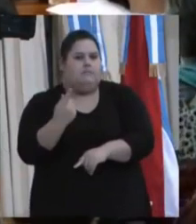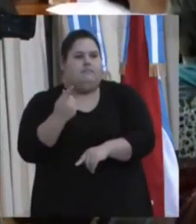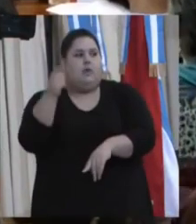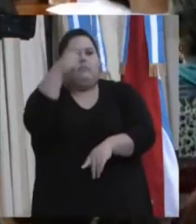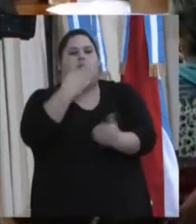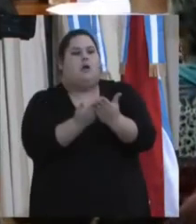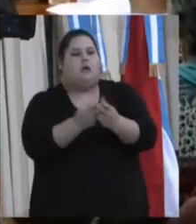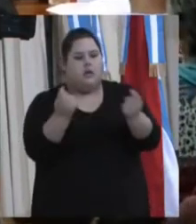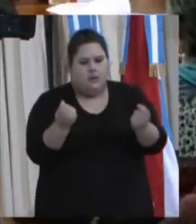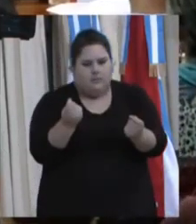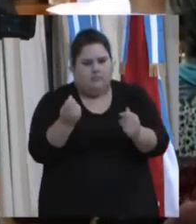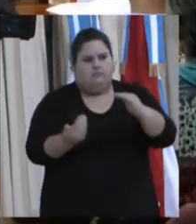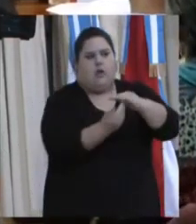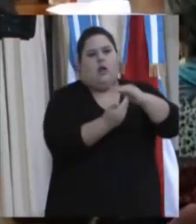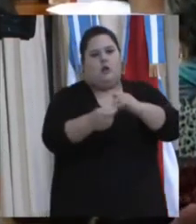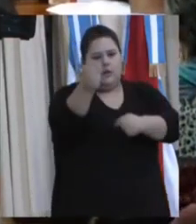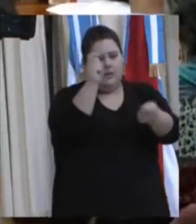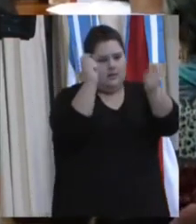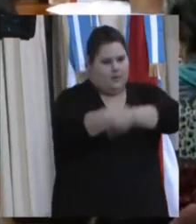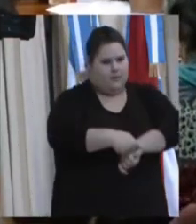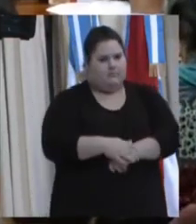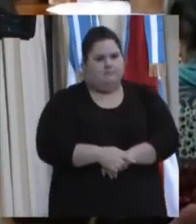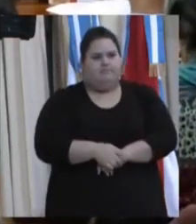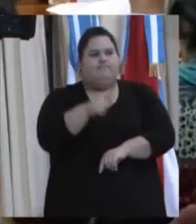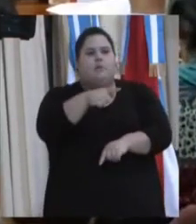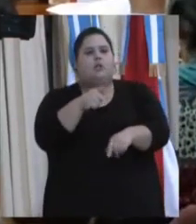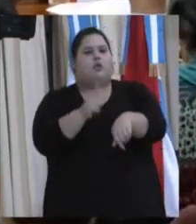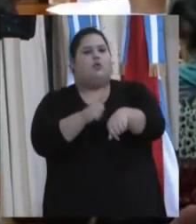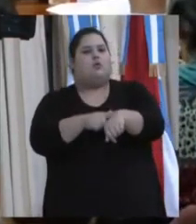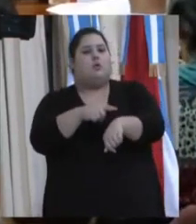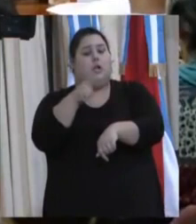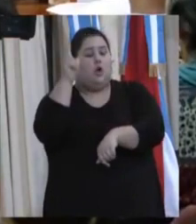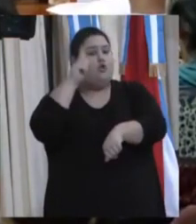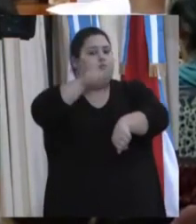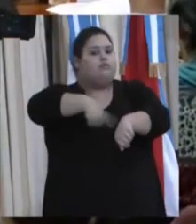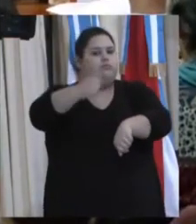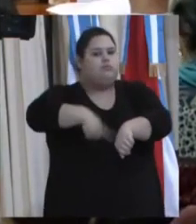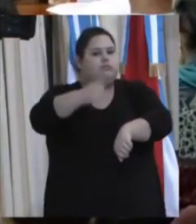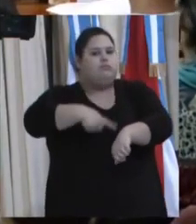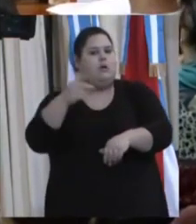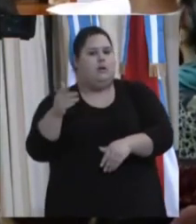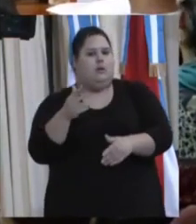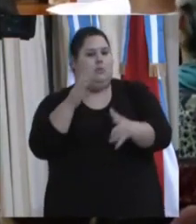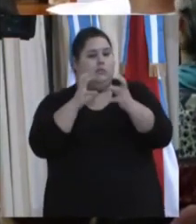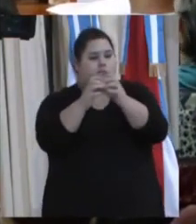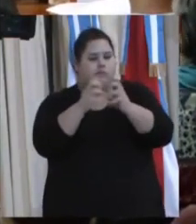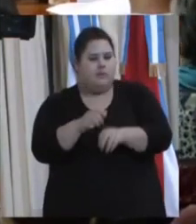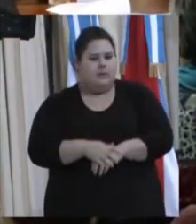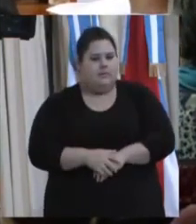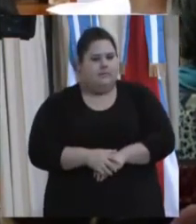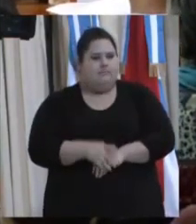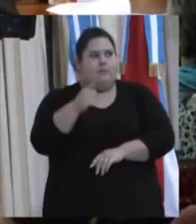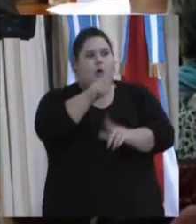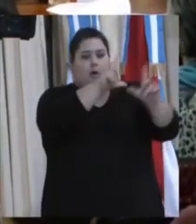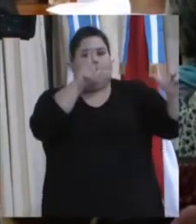reforma. ¿Cuánto dura eso? 8 horas. Entra el ejército, una foto súper famosa que vimos pasar por acá,